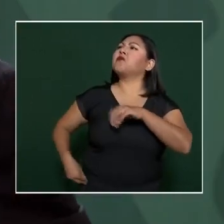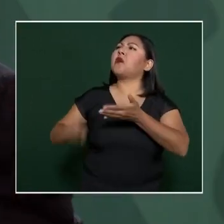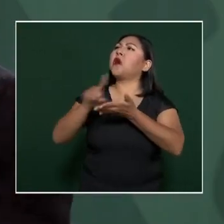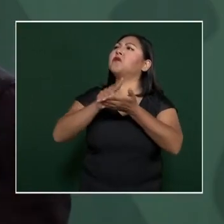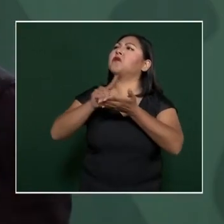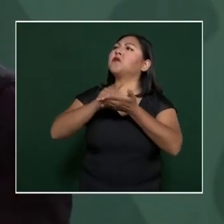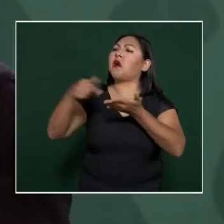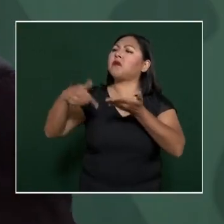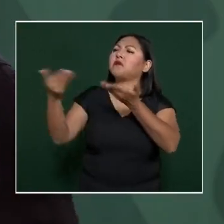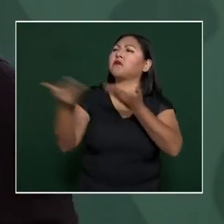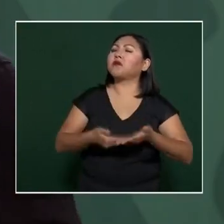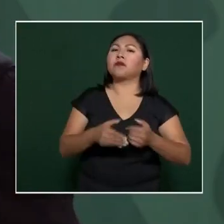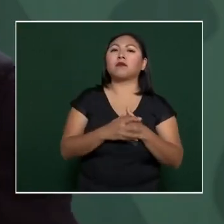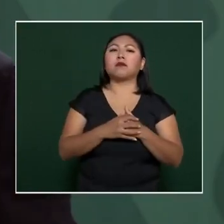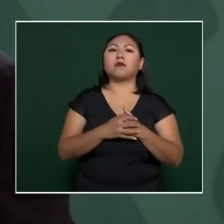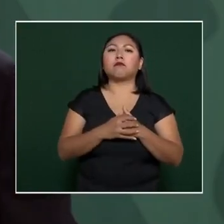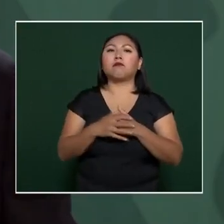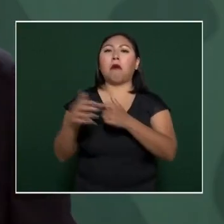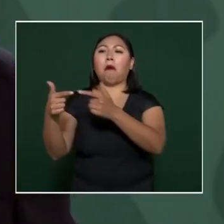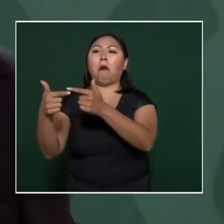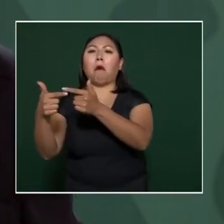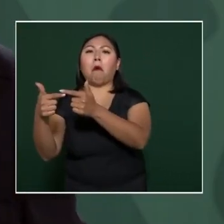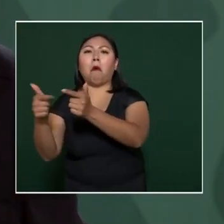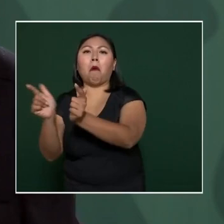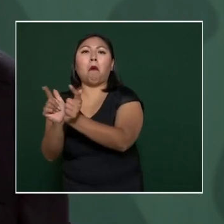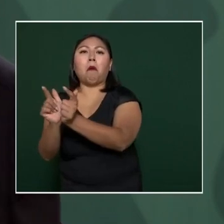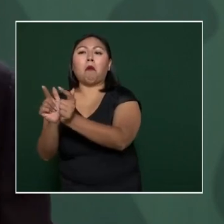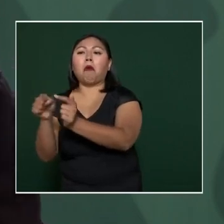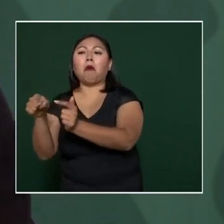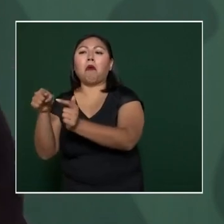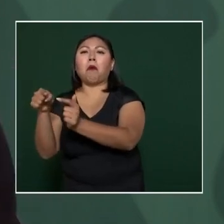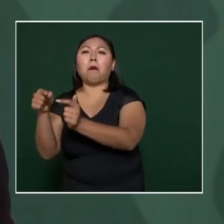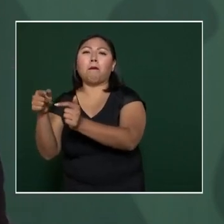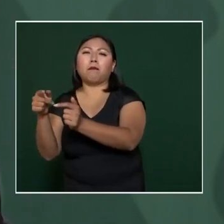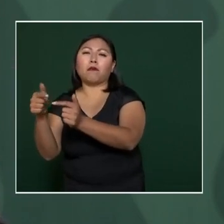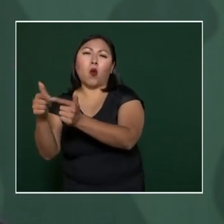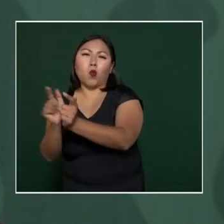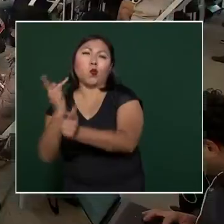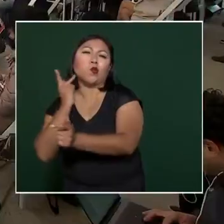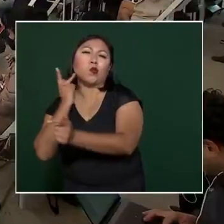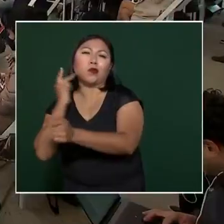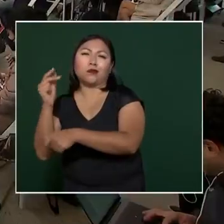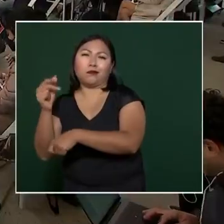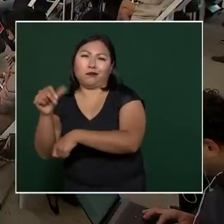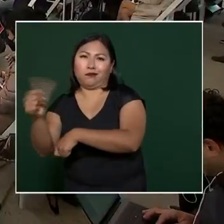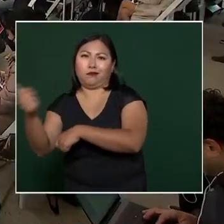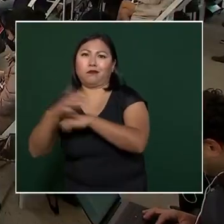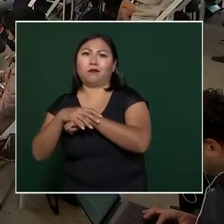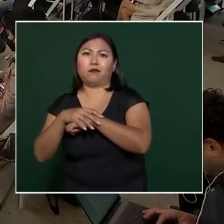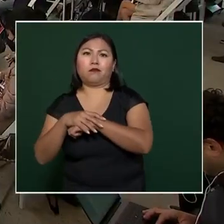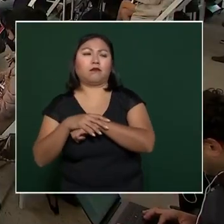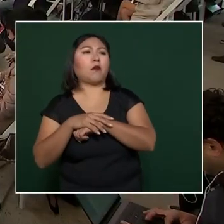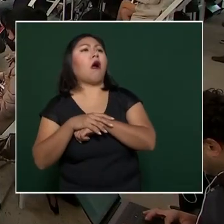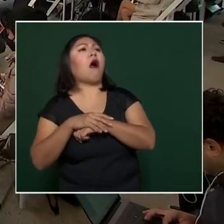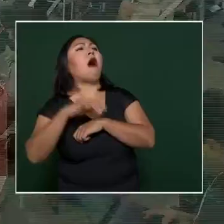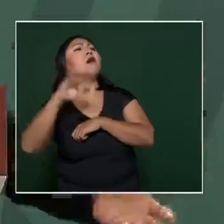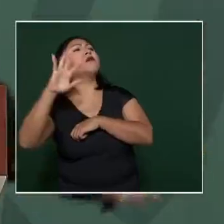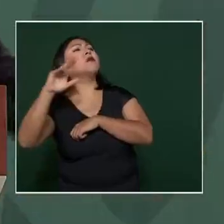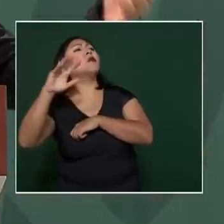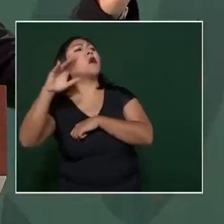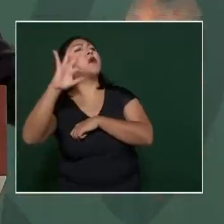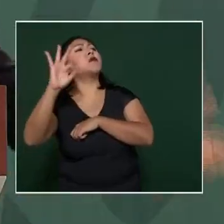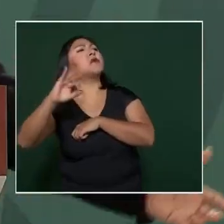por. del otro partido 50% sí De aquí que estamos en la zona